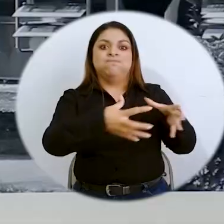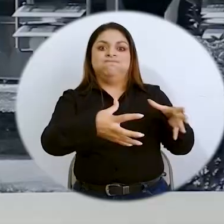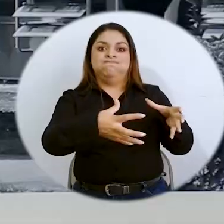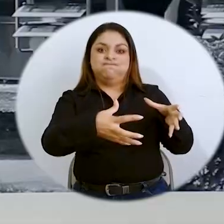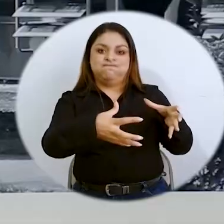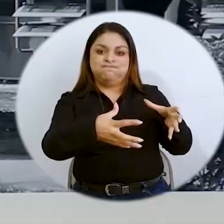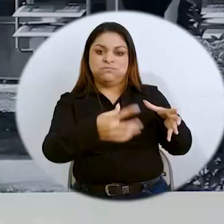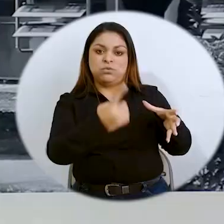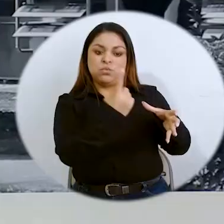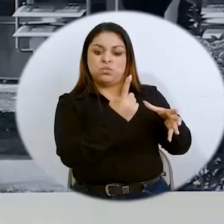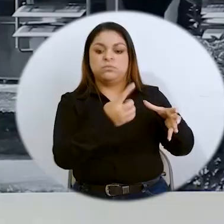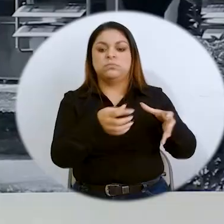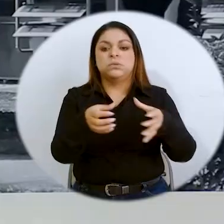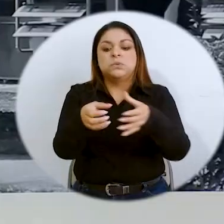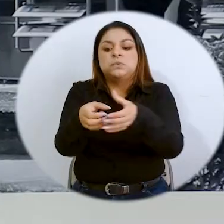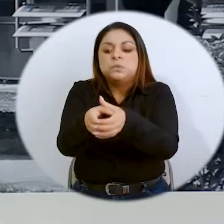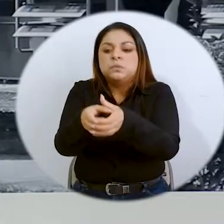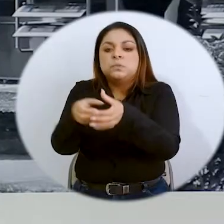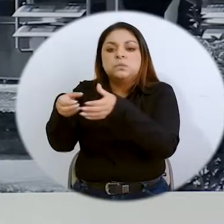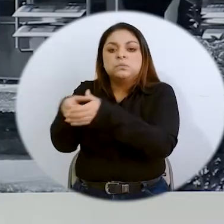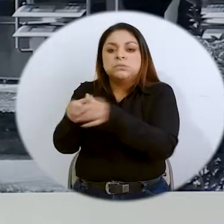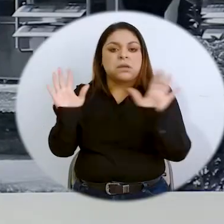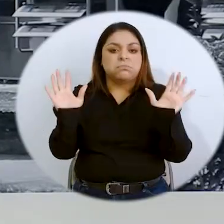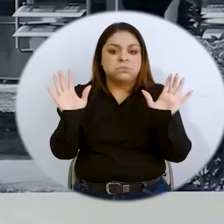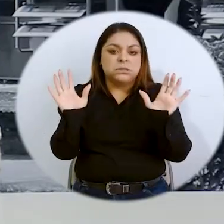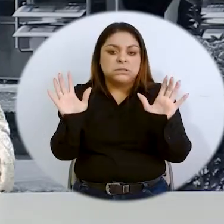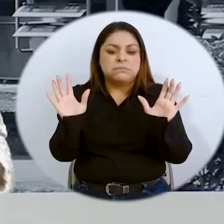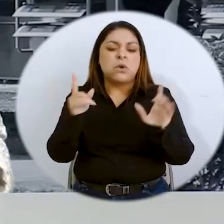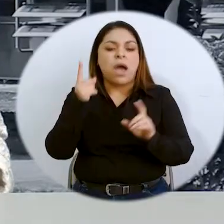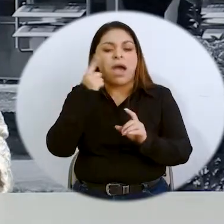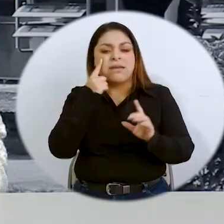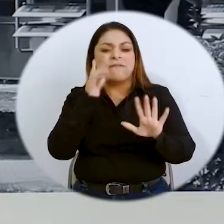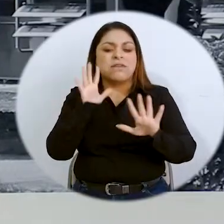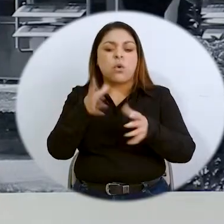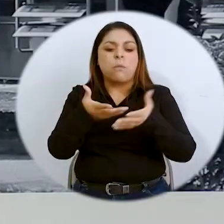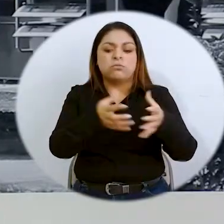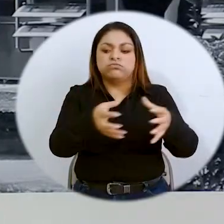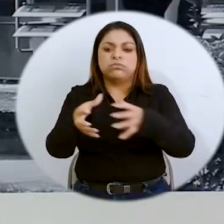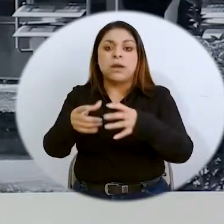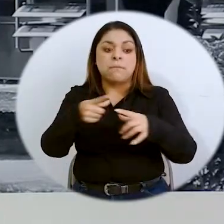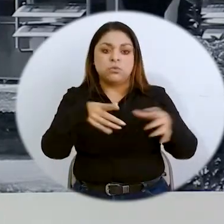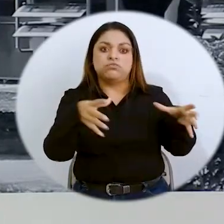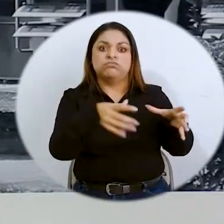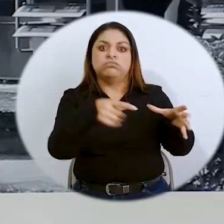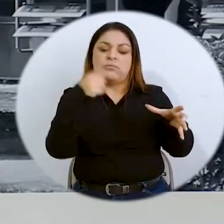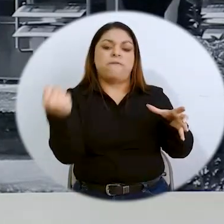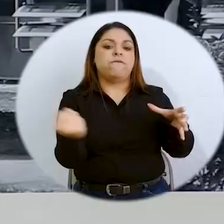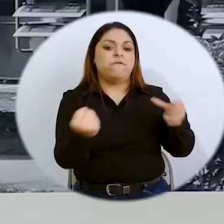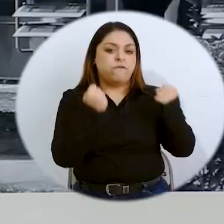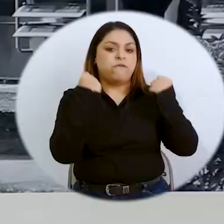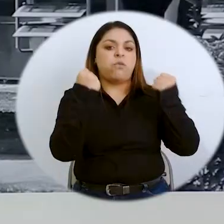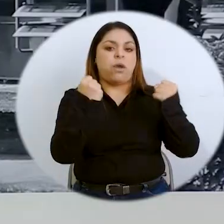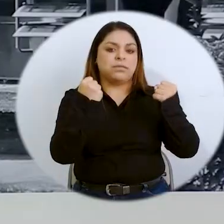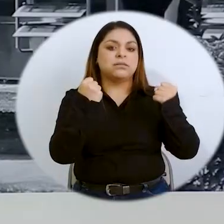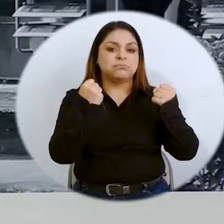se reconfiguran los bloques, pero sí pareciera que hay un oficialismo fuerte dentro